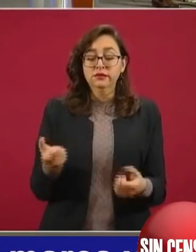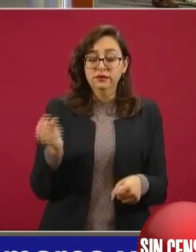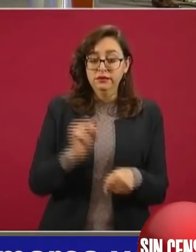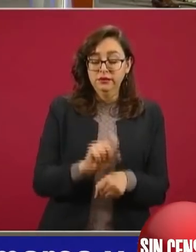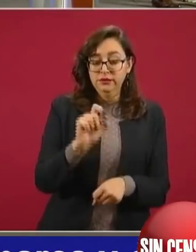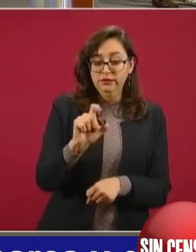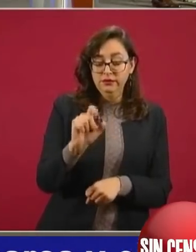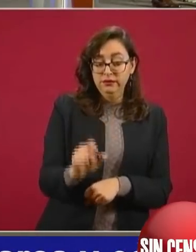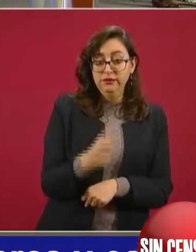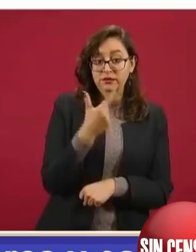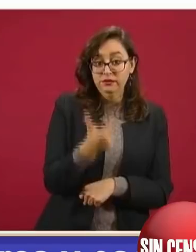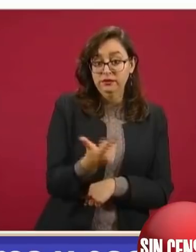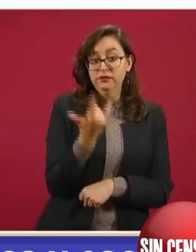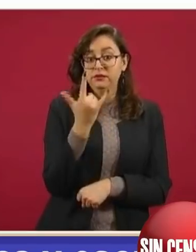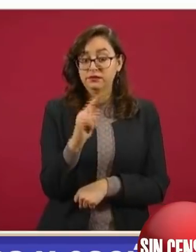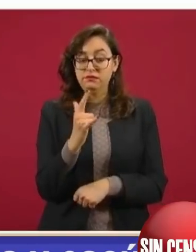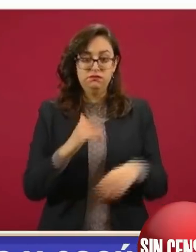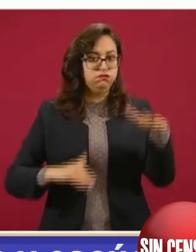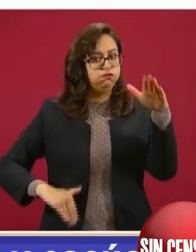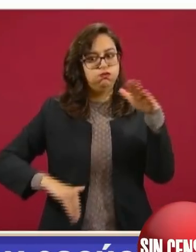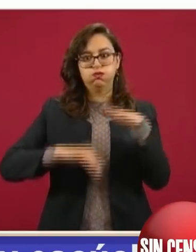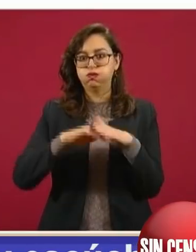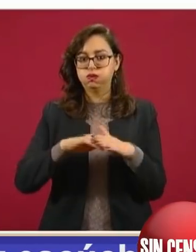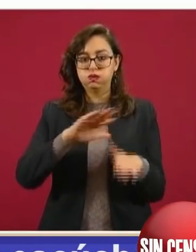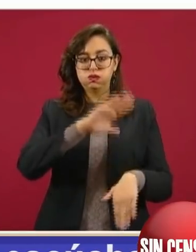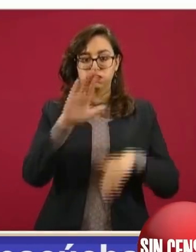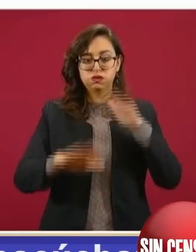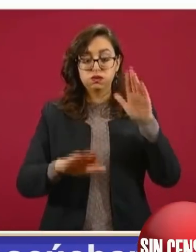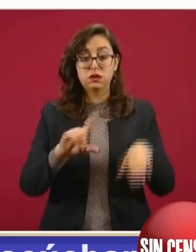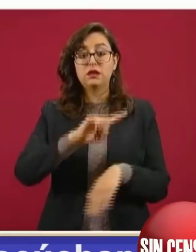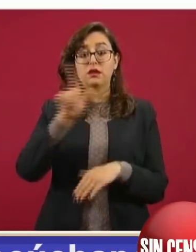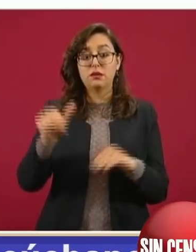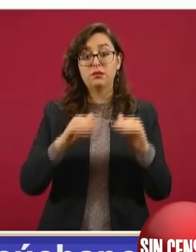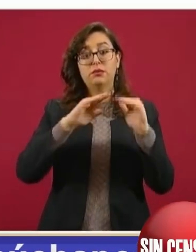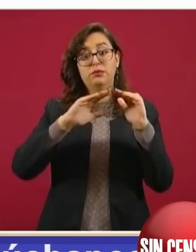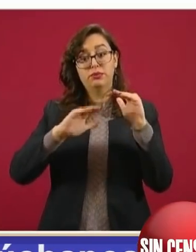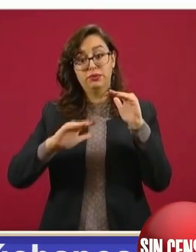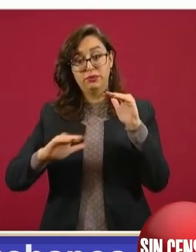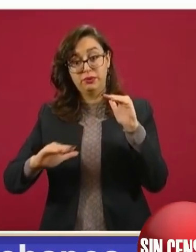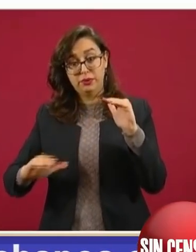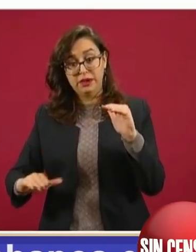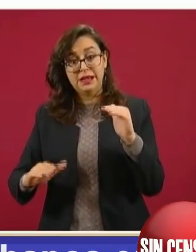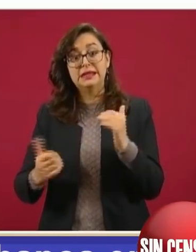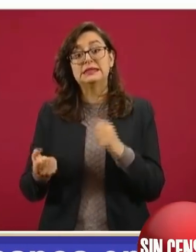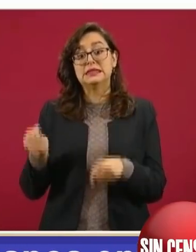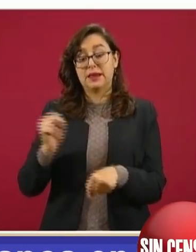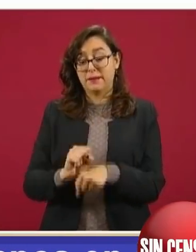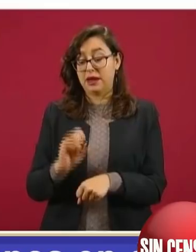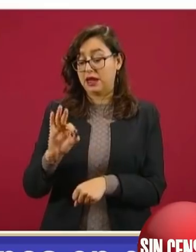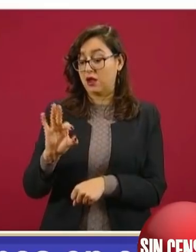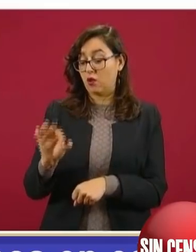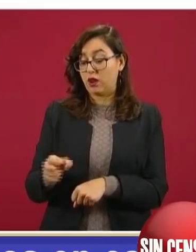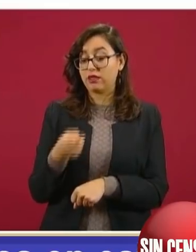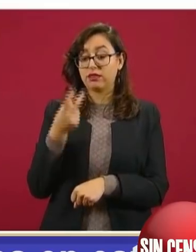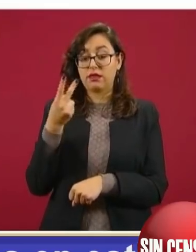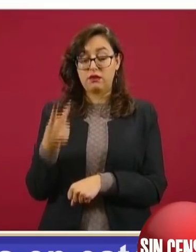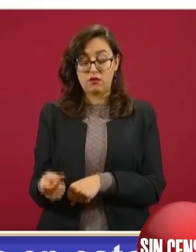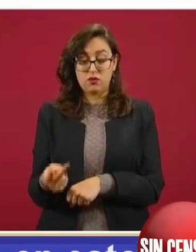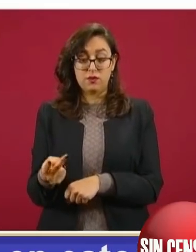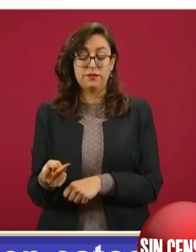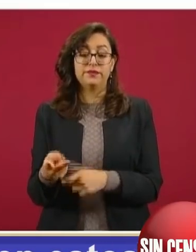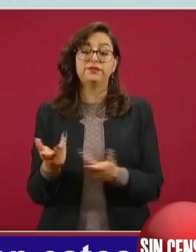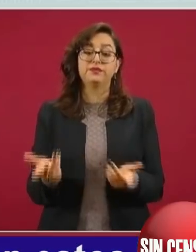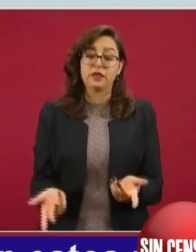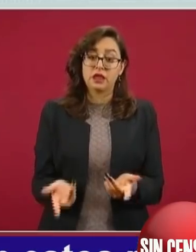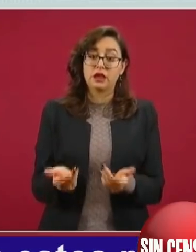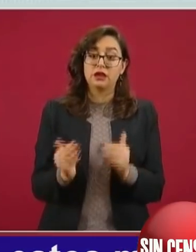de defunciones y posteriormente empezó a descender hasta la semana 41, que es la segunda semana de octubre, y hemos tenido